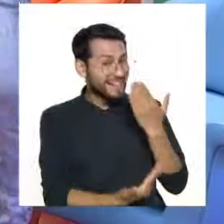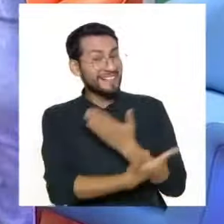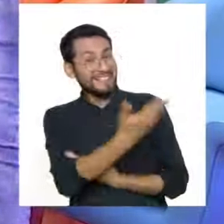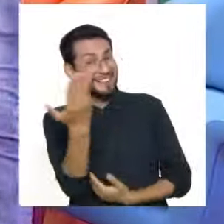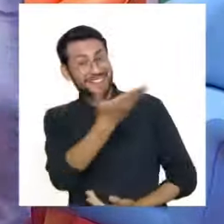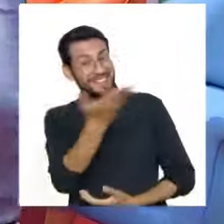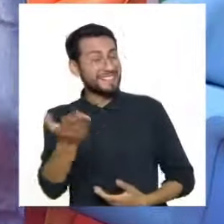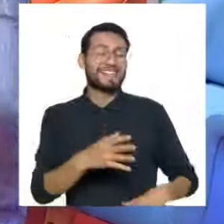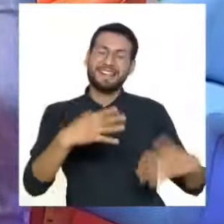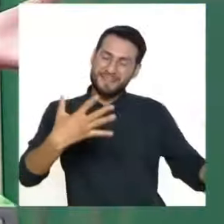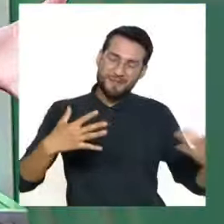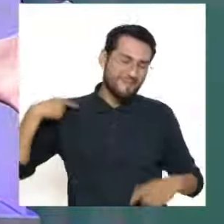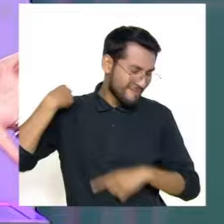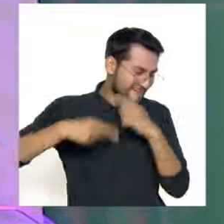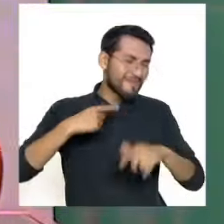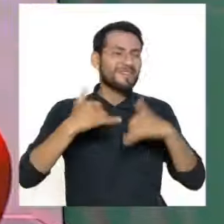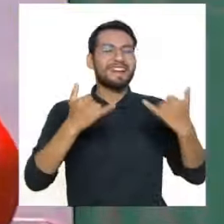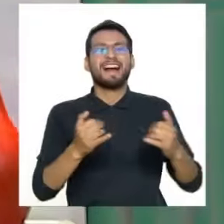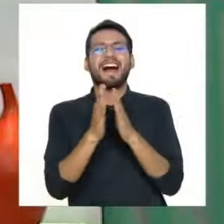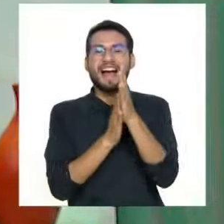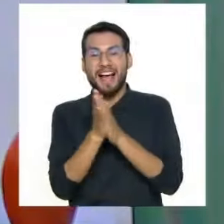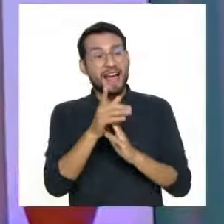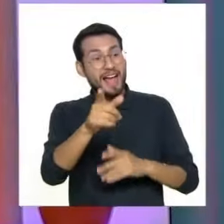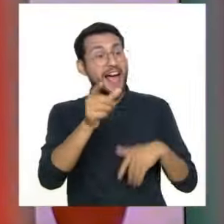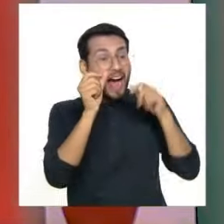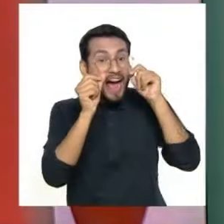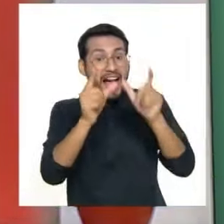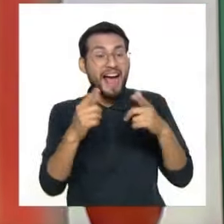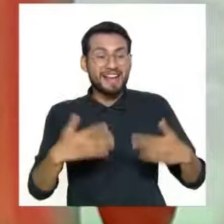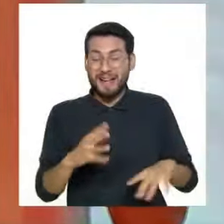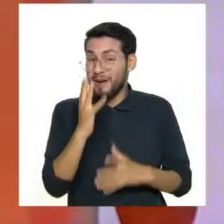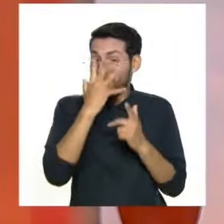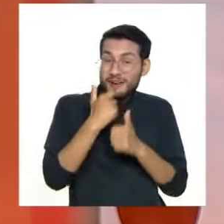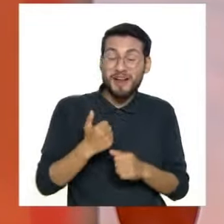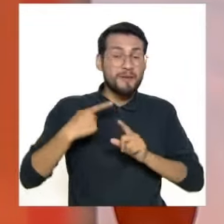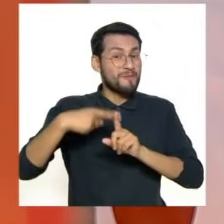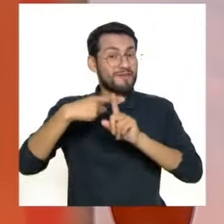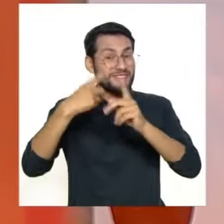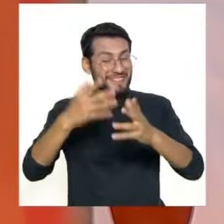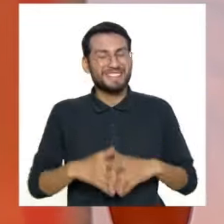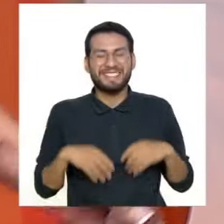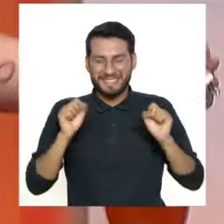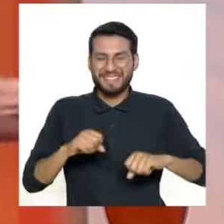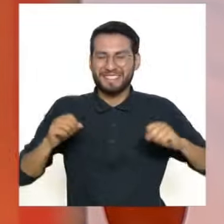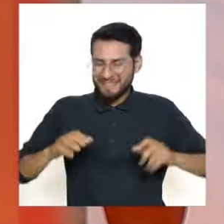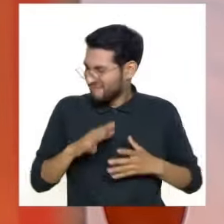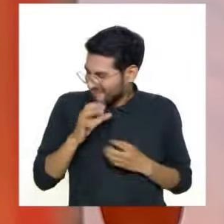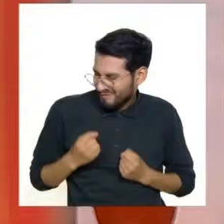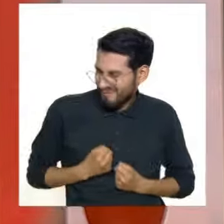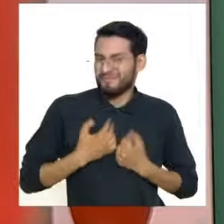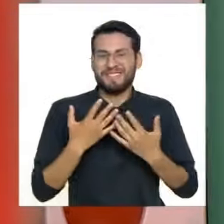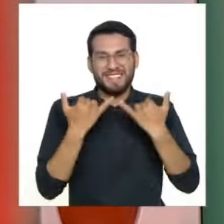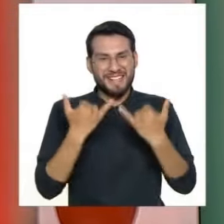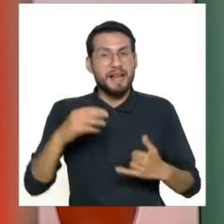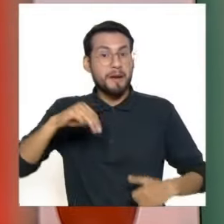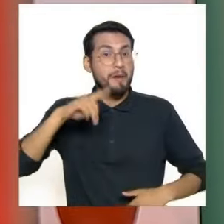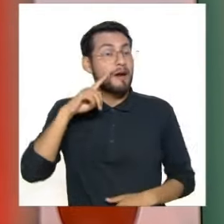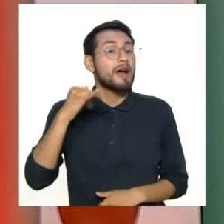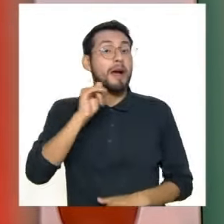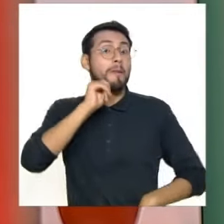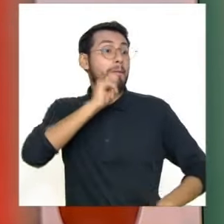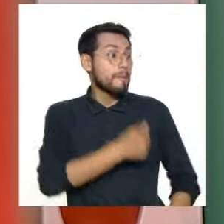días a todos como todos los días Deseando que haya amanecido con una energía muy bonita y positiva para meterle con todo hoy miércoles y a